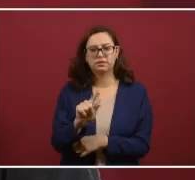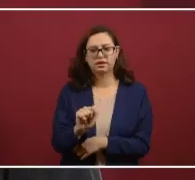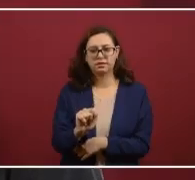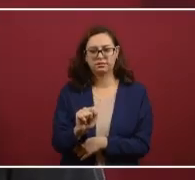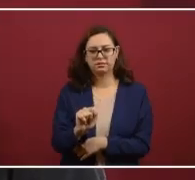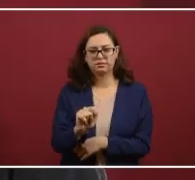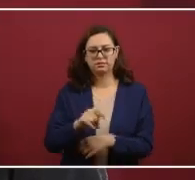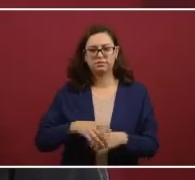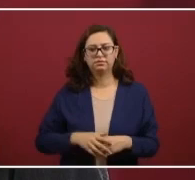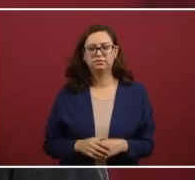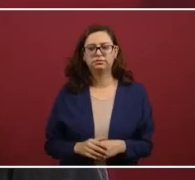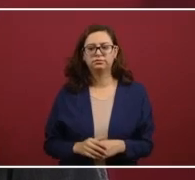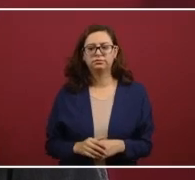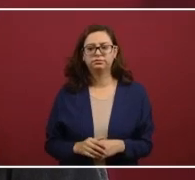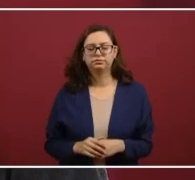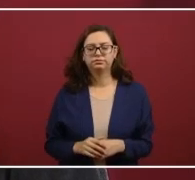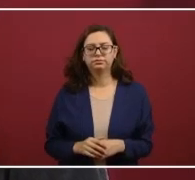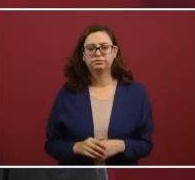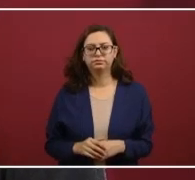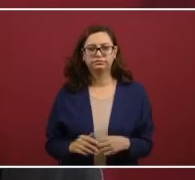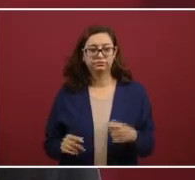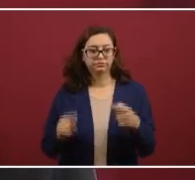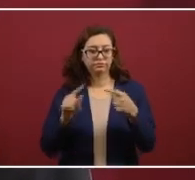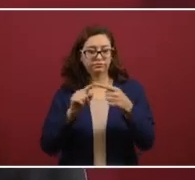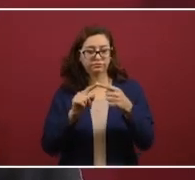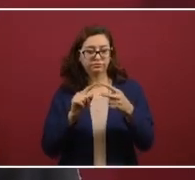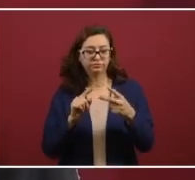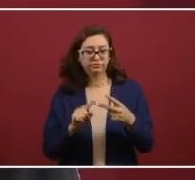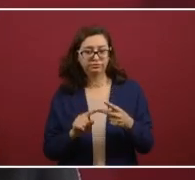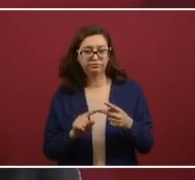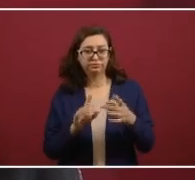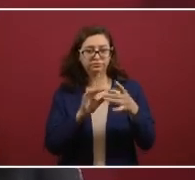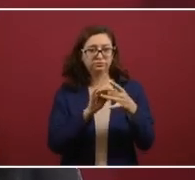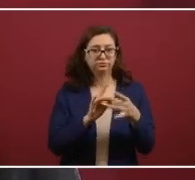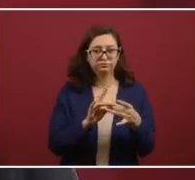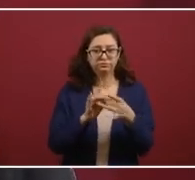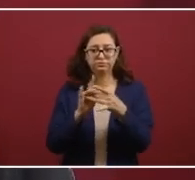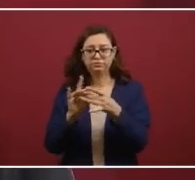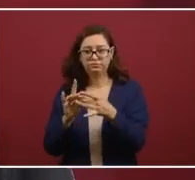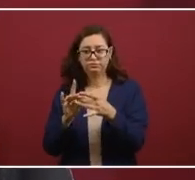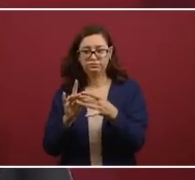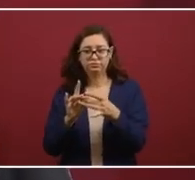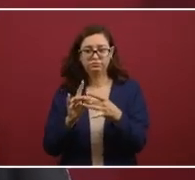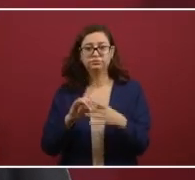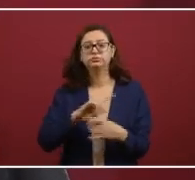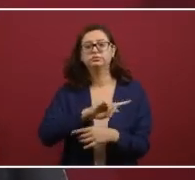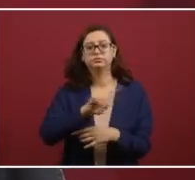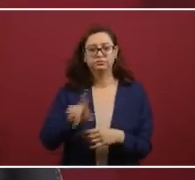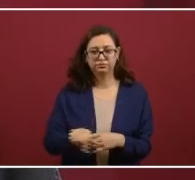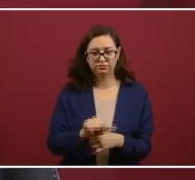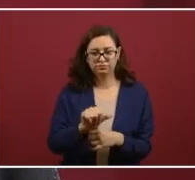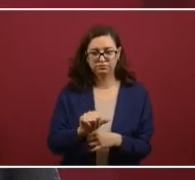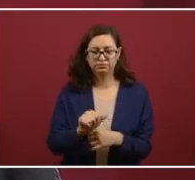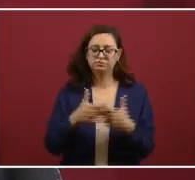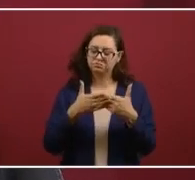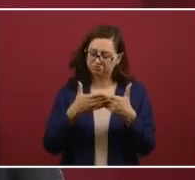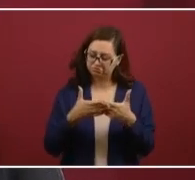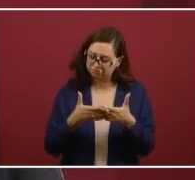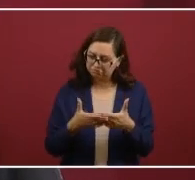Terminando estas dos exposiciones, abrimos, como